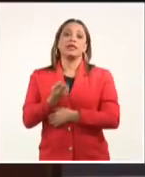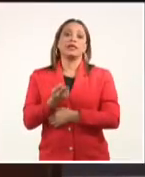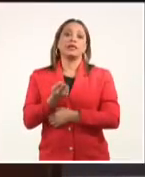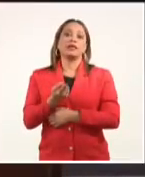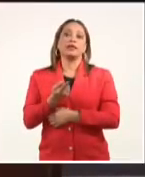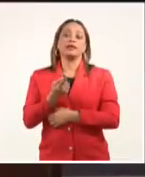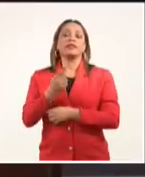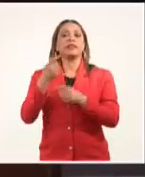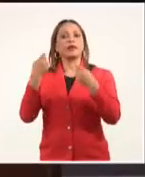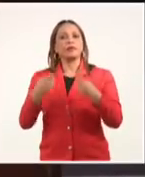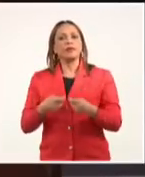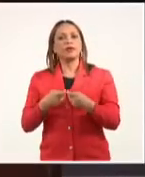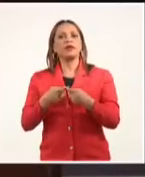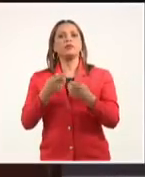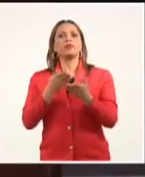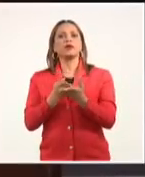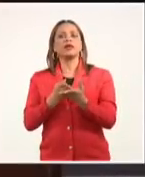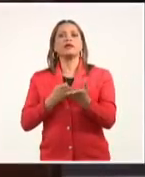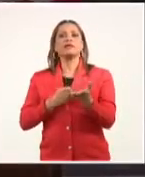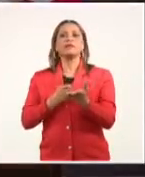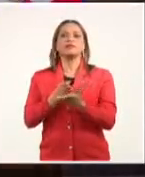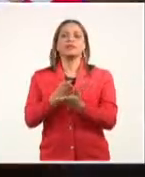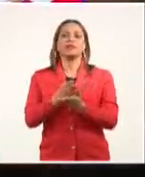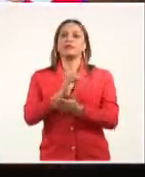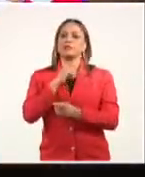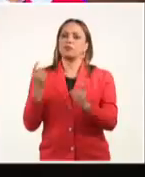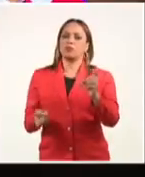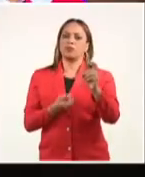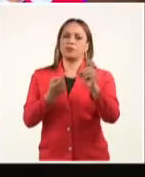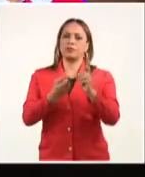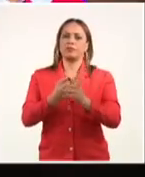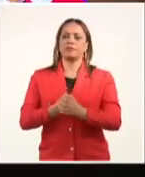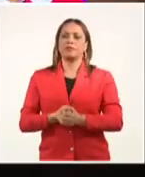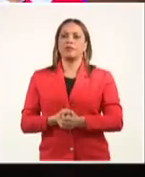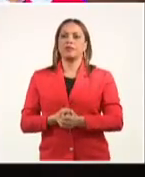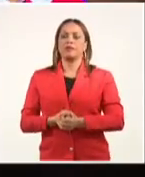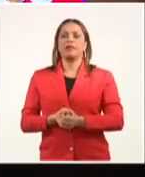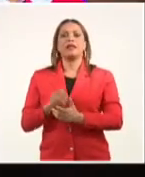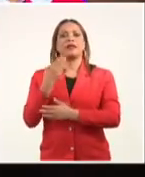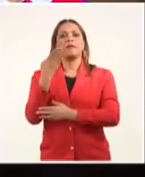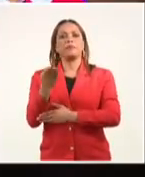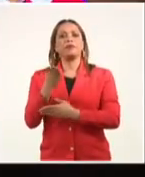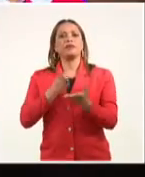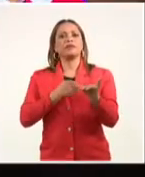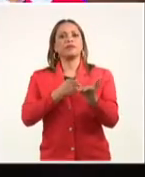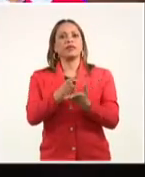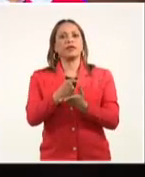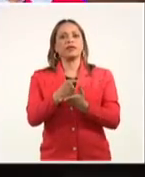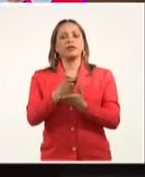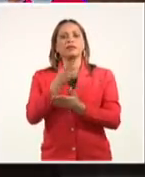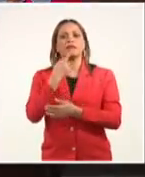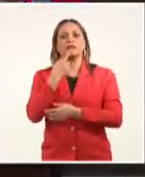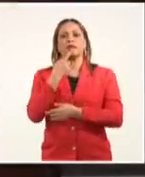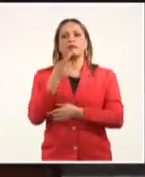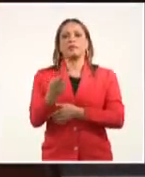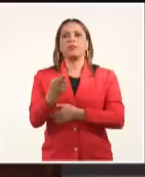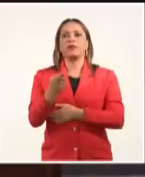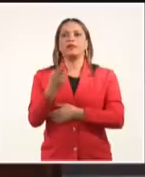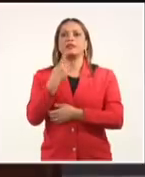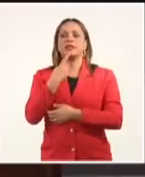ingenuos ni triunfalistas, a evitar respuestas